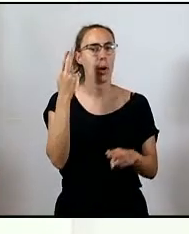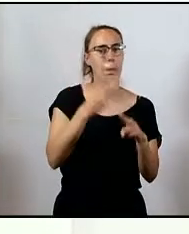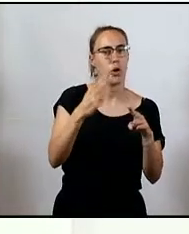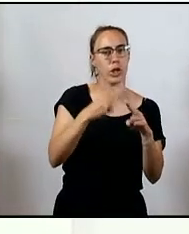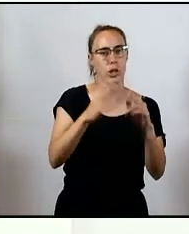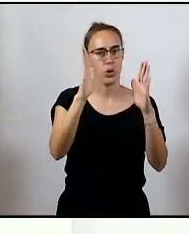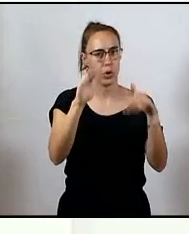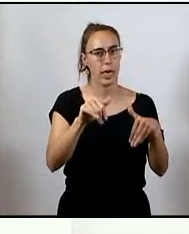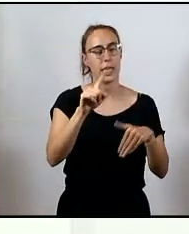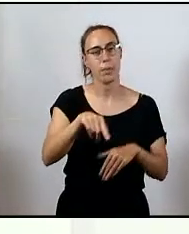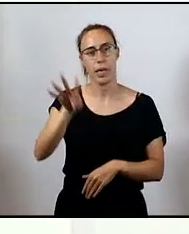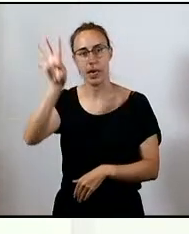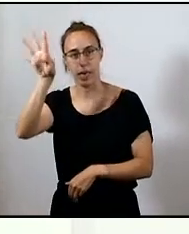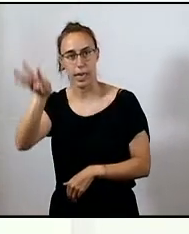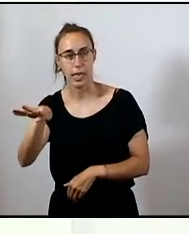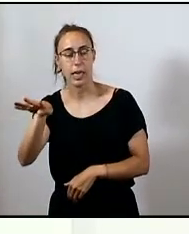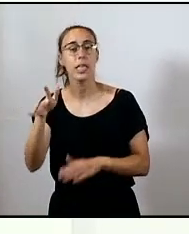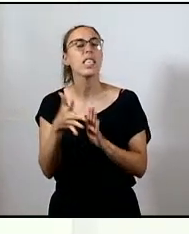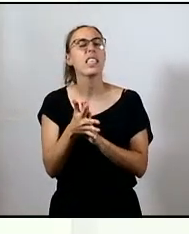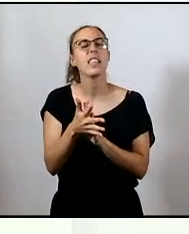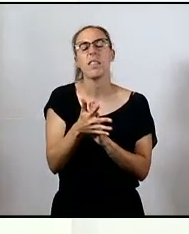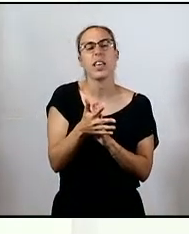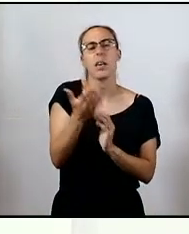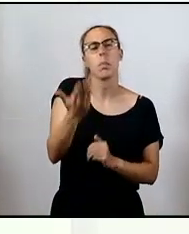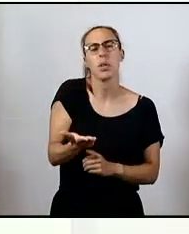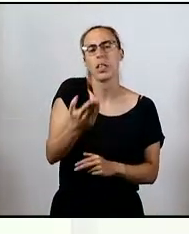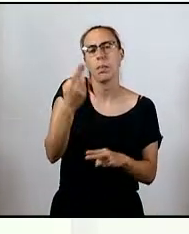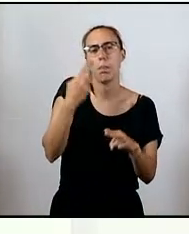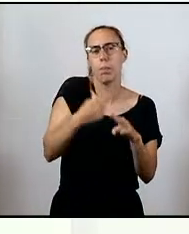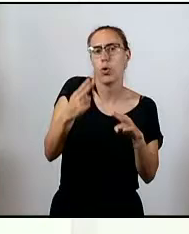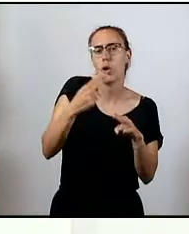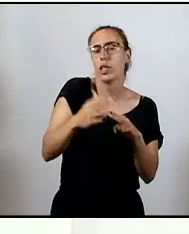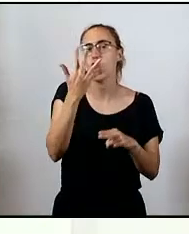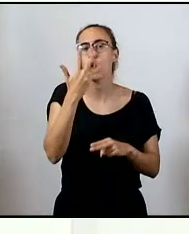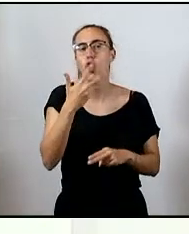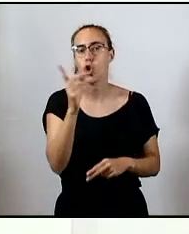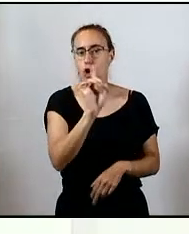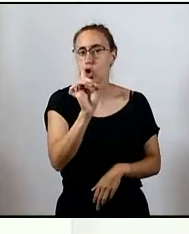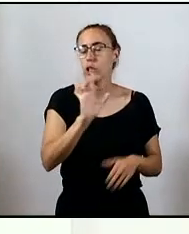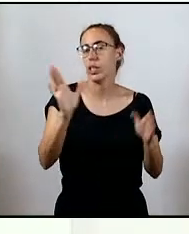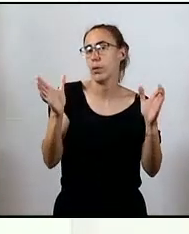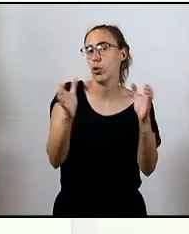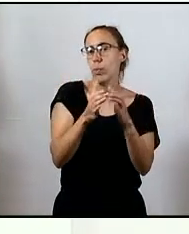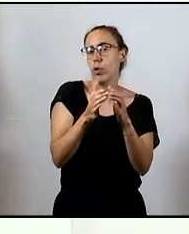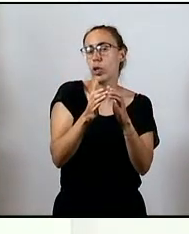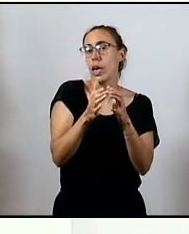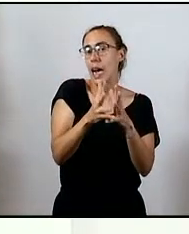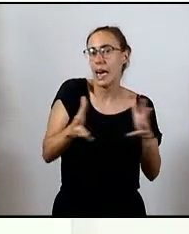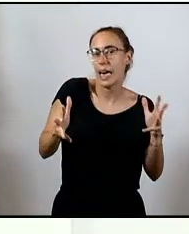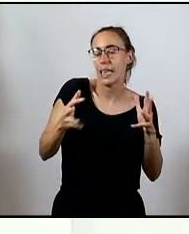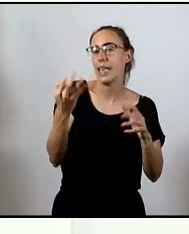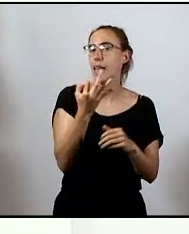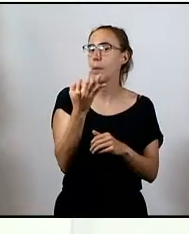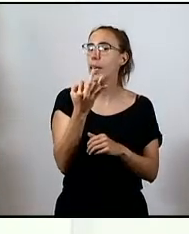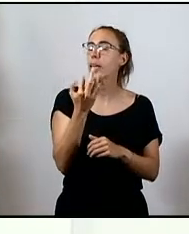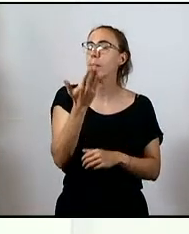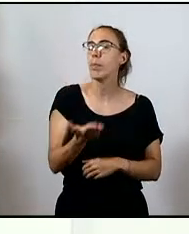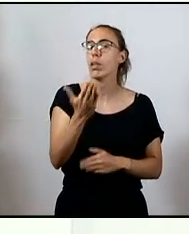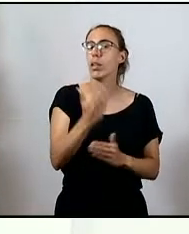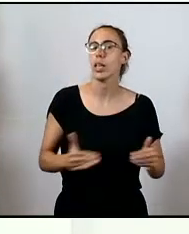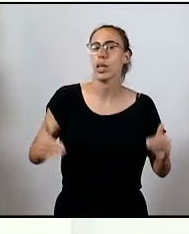económico catalán no debe tener color político, ¿no? Los grandes partidos lo saben y lo conocen. Tenemos que preservar la igualdad y la